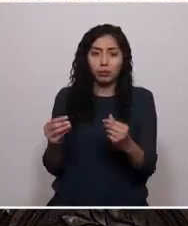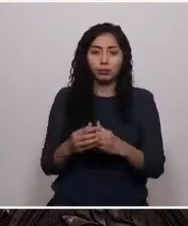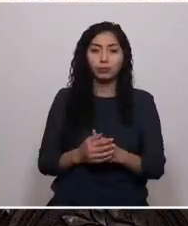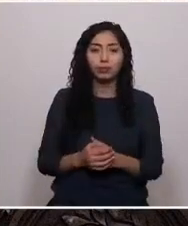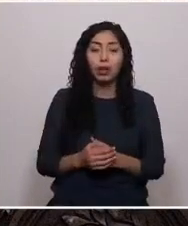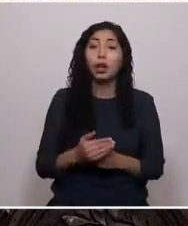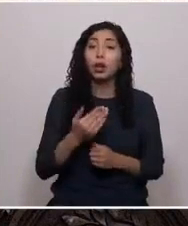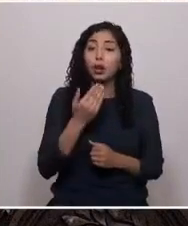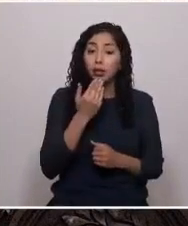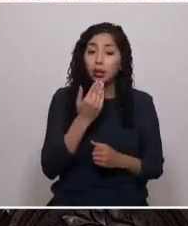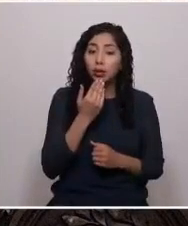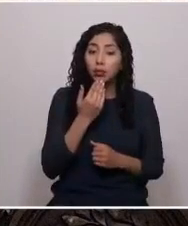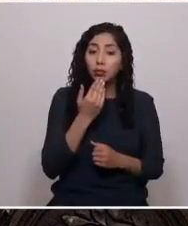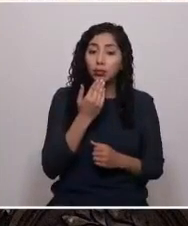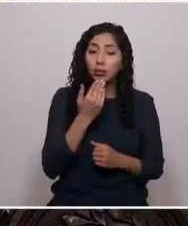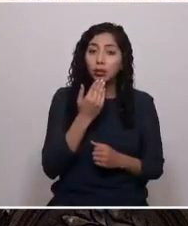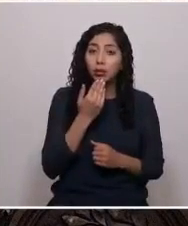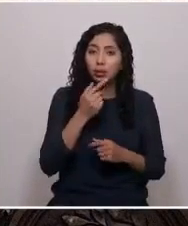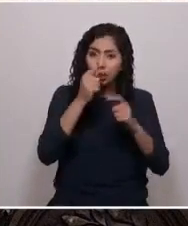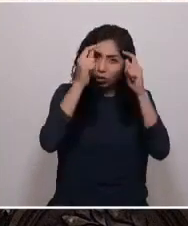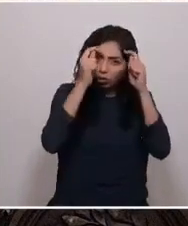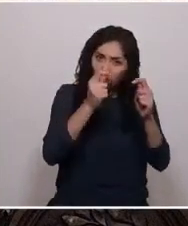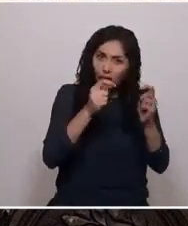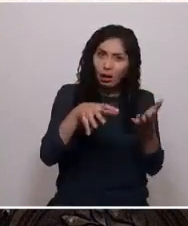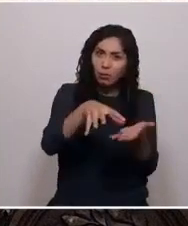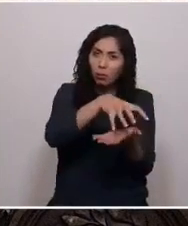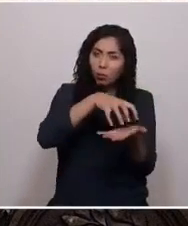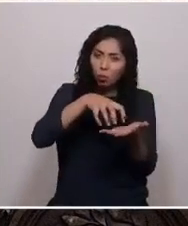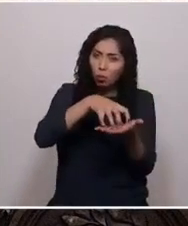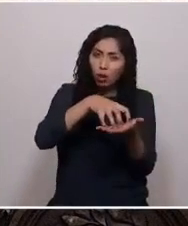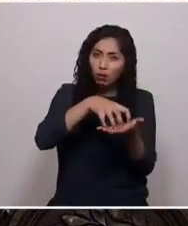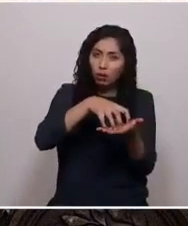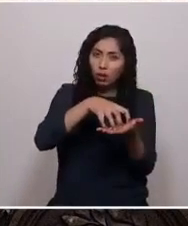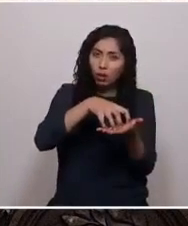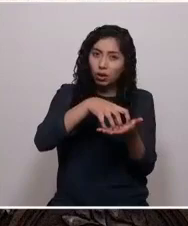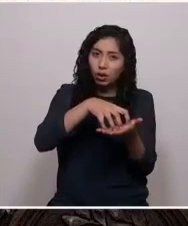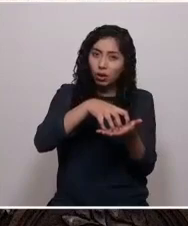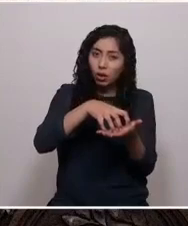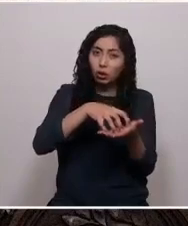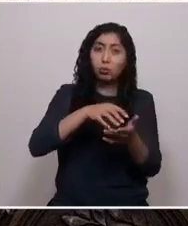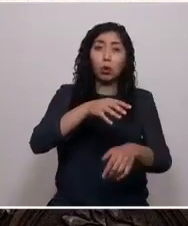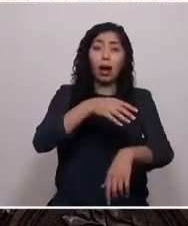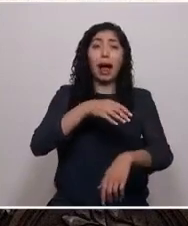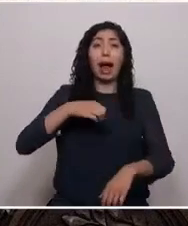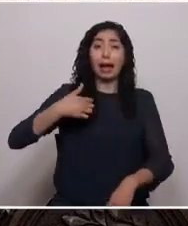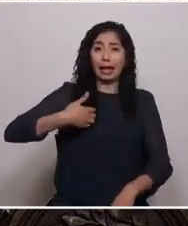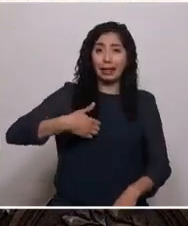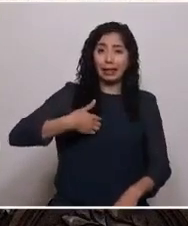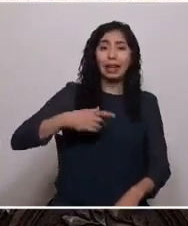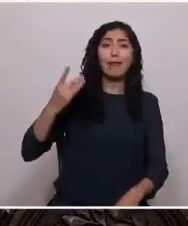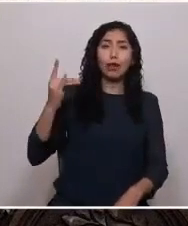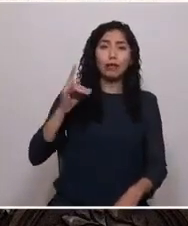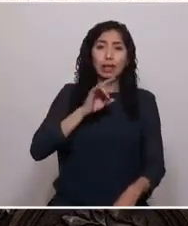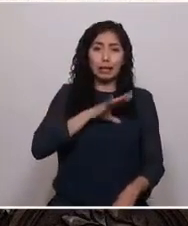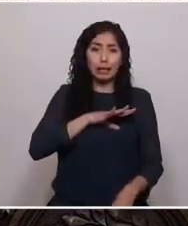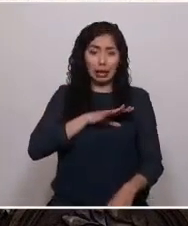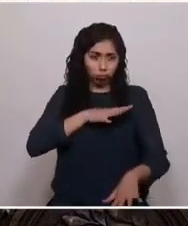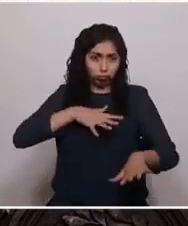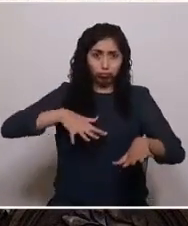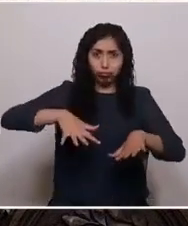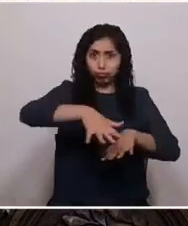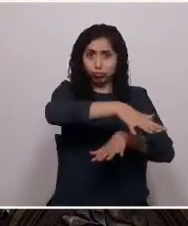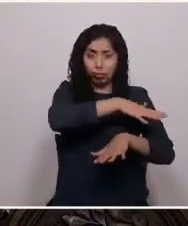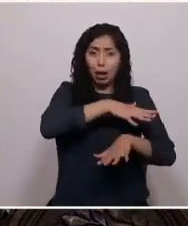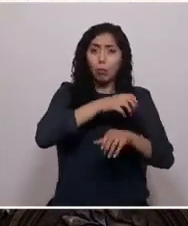reconozca al pueblo tay como un pueblo transfronterizo que se extiende por Argentina, Bolivia y Chile, por lo que se deberá garantizar el